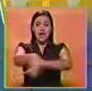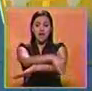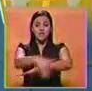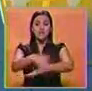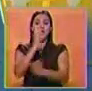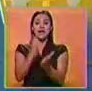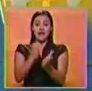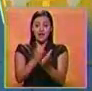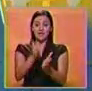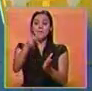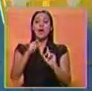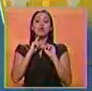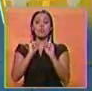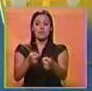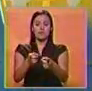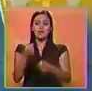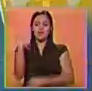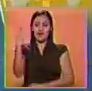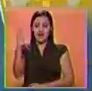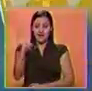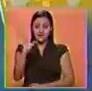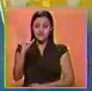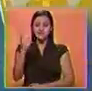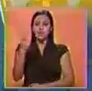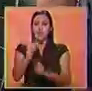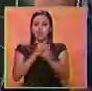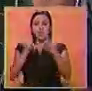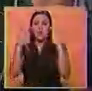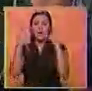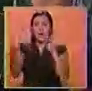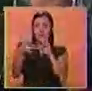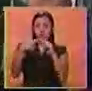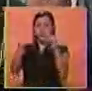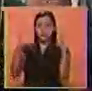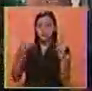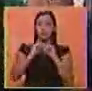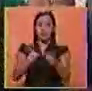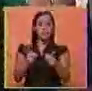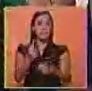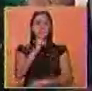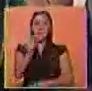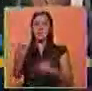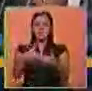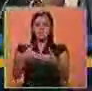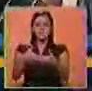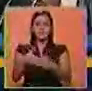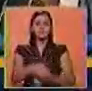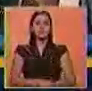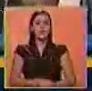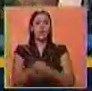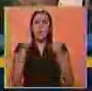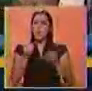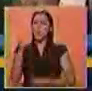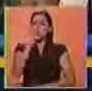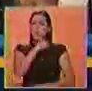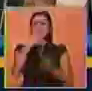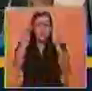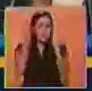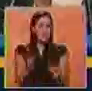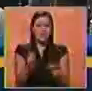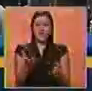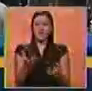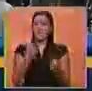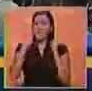Cate y también de la autopista Caracas-La Guaira. Santiago Gutiérrez nos tiene la información. En realidad la situación está dramática, la inseguridad está